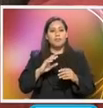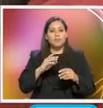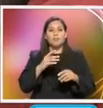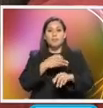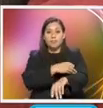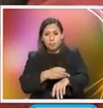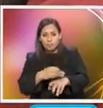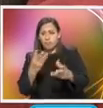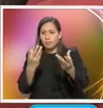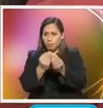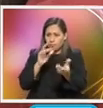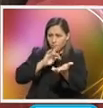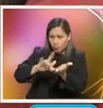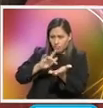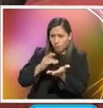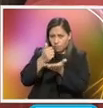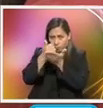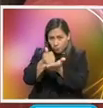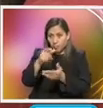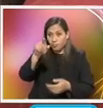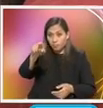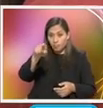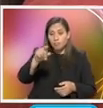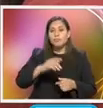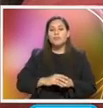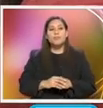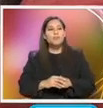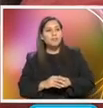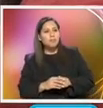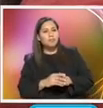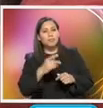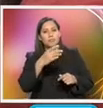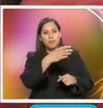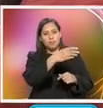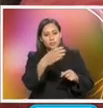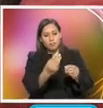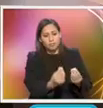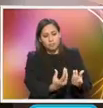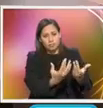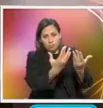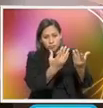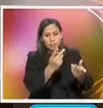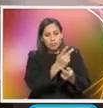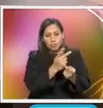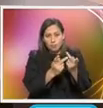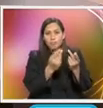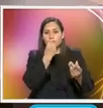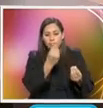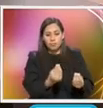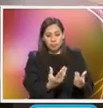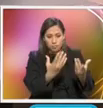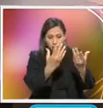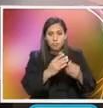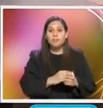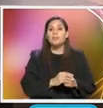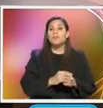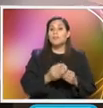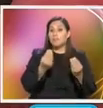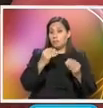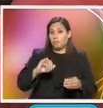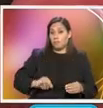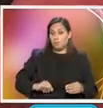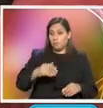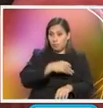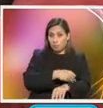las familias para que ellos tengan a la mano la producción de sus mismos alimentos. Entonces, lo interesante es que